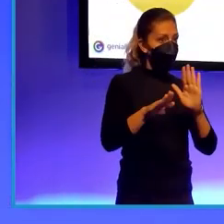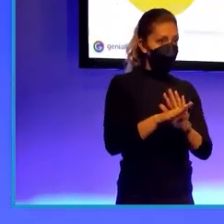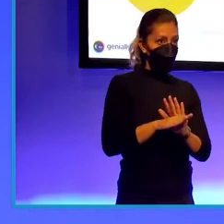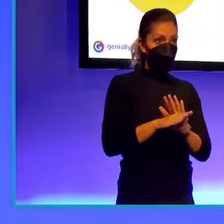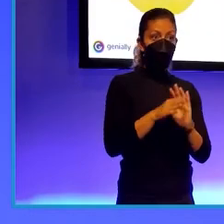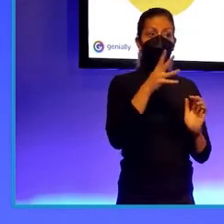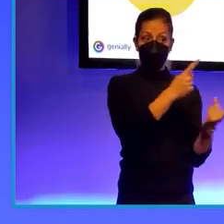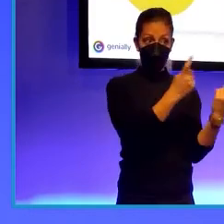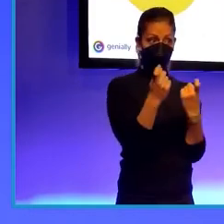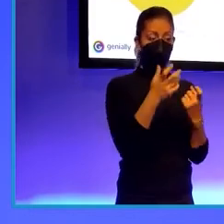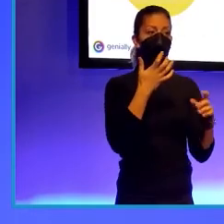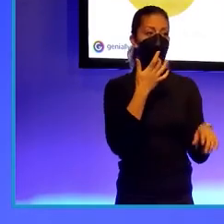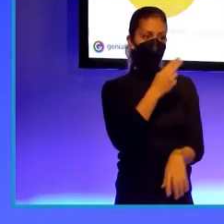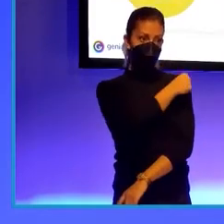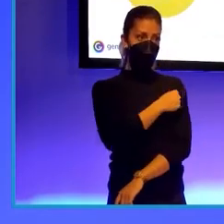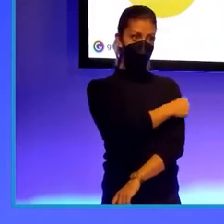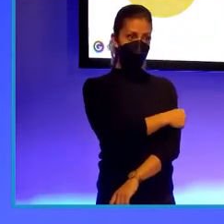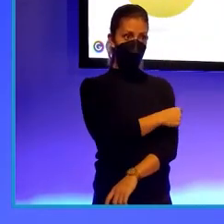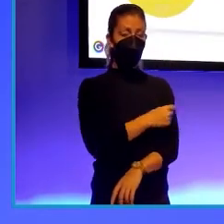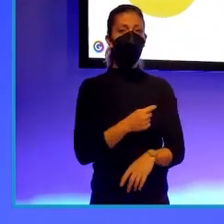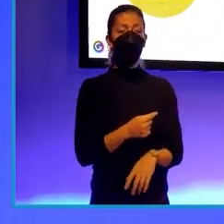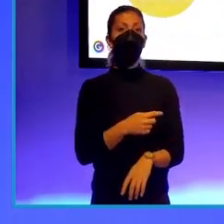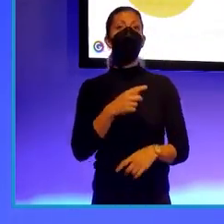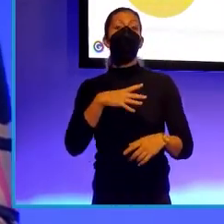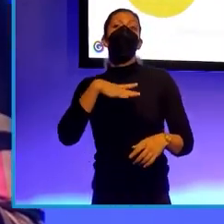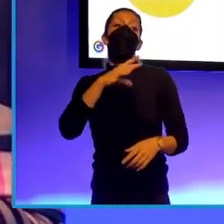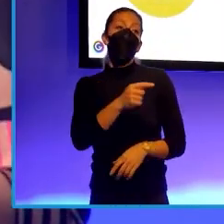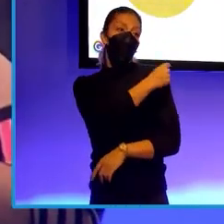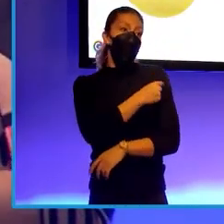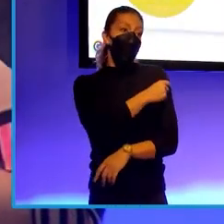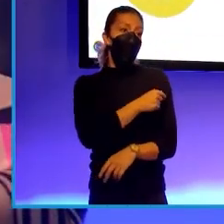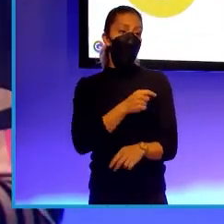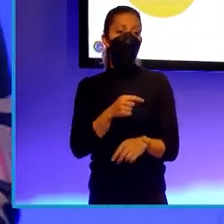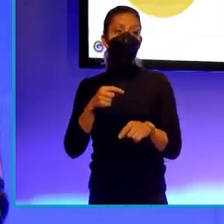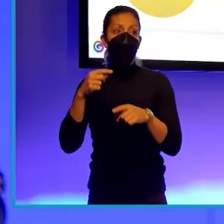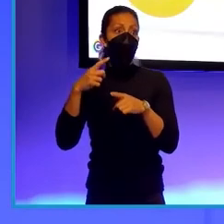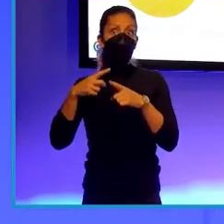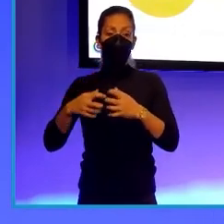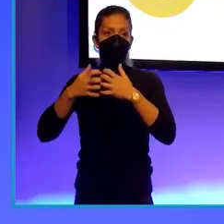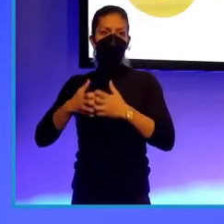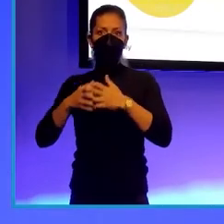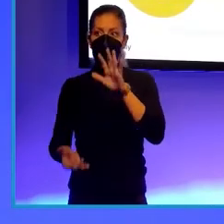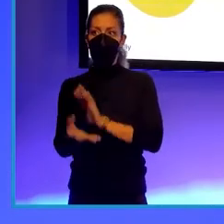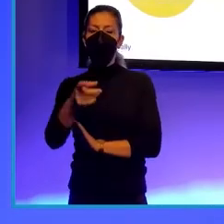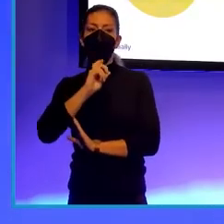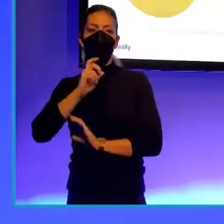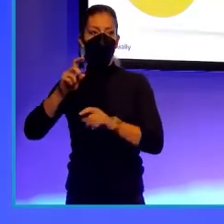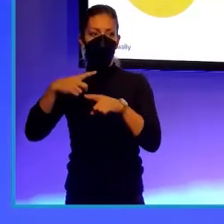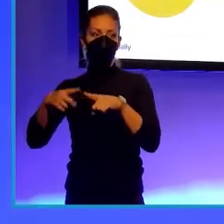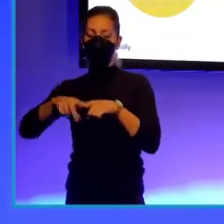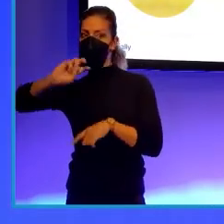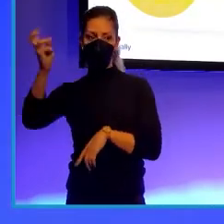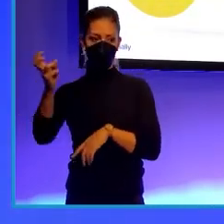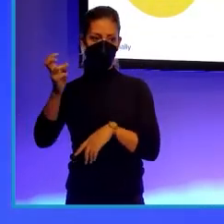me estás poniendo el ejemplo de los chips bueno pues a lo mejor terminaremos haciéndolo con grafeno más barato y es mucho es fácil